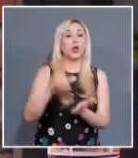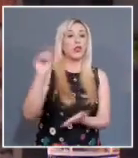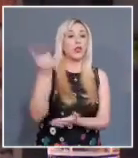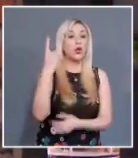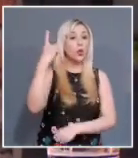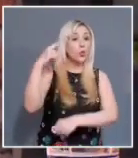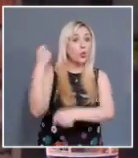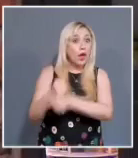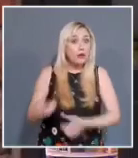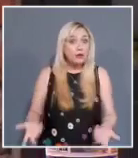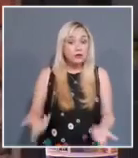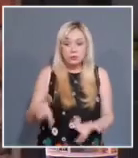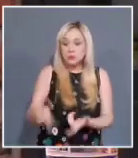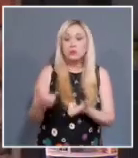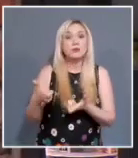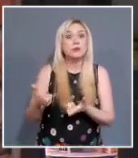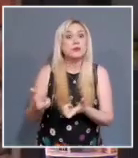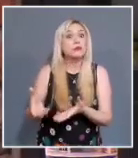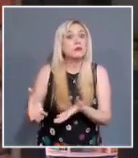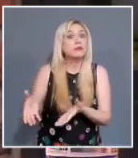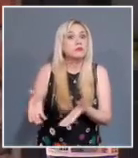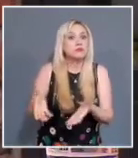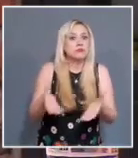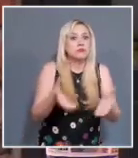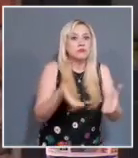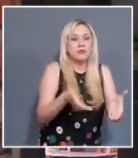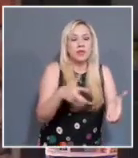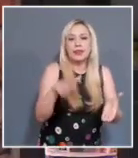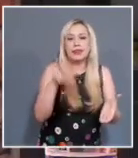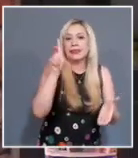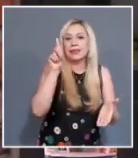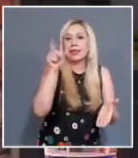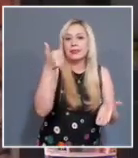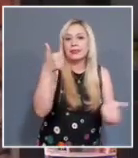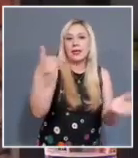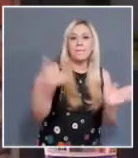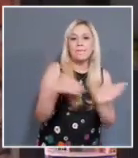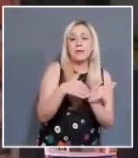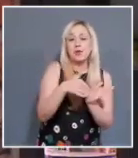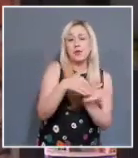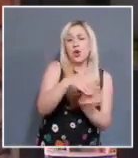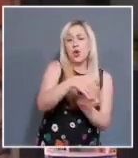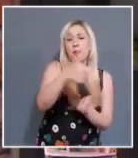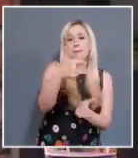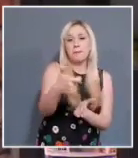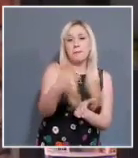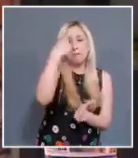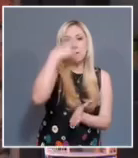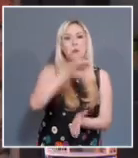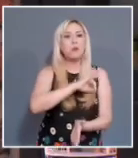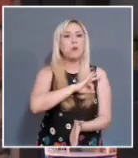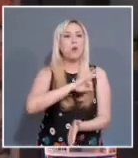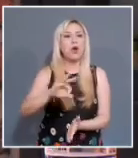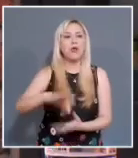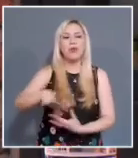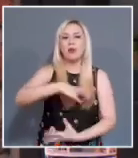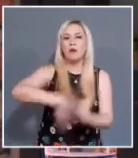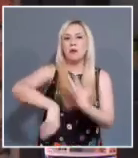recursos equivalen a 36.000 millones de pesos, que alcanzarían para sostener los gastos promedio de